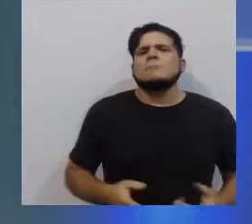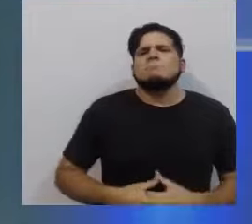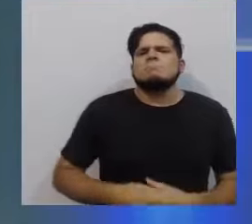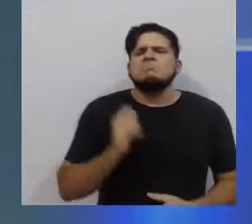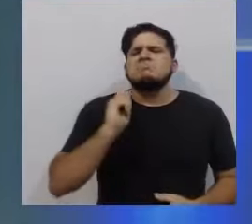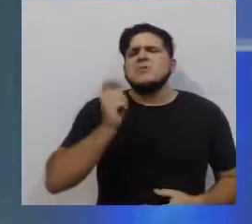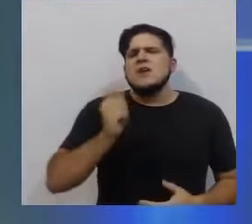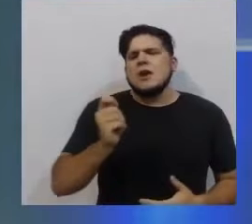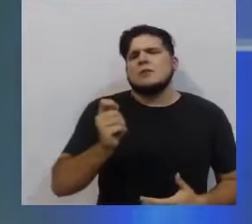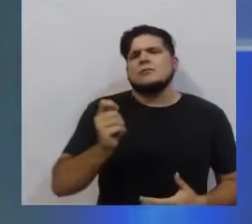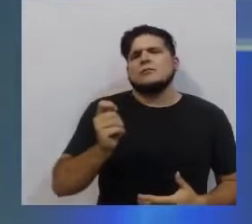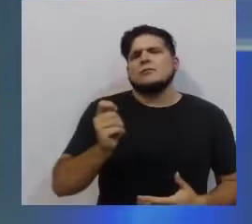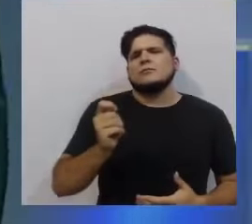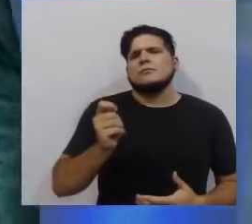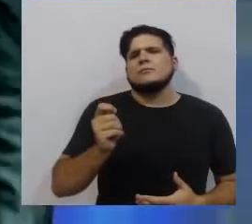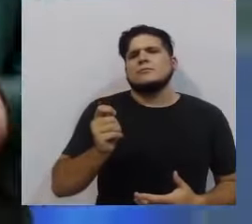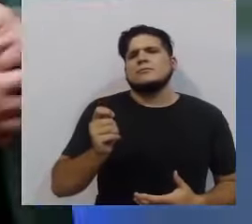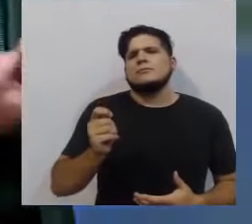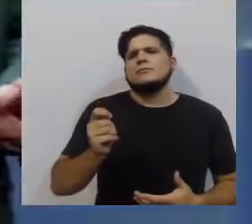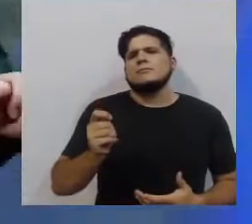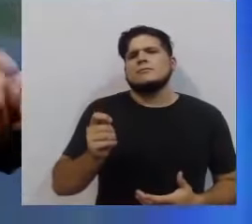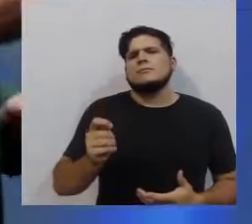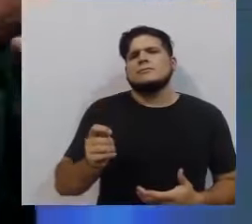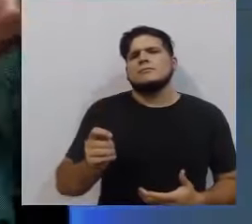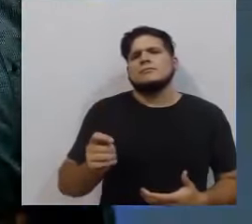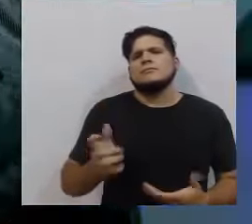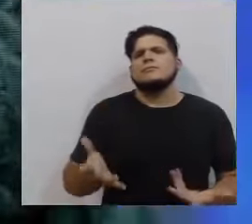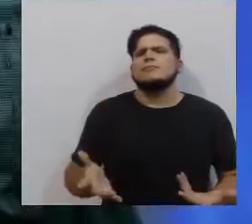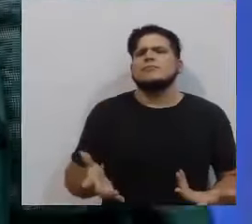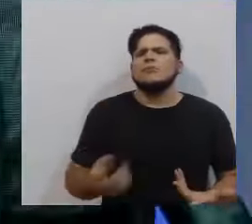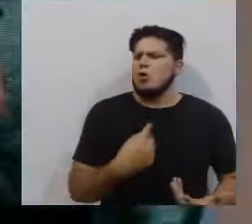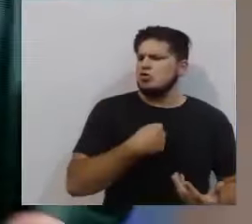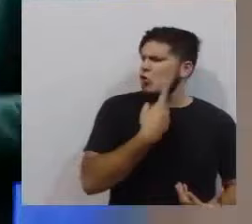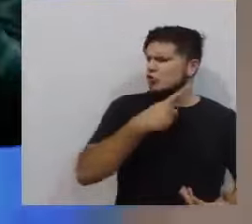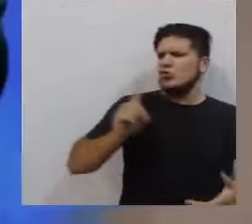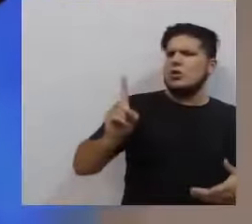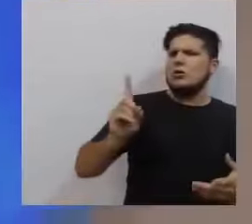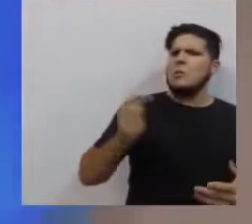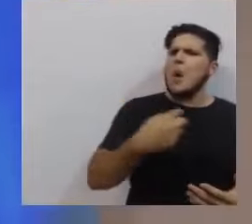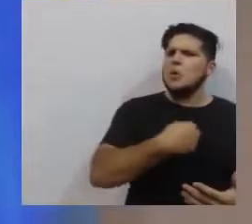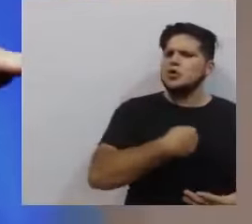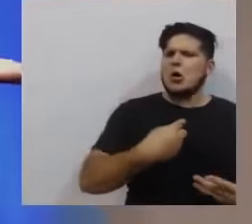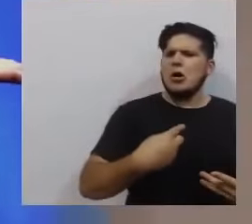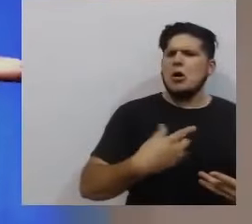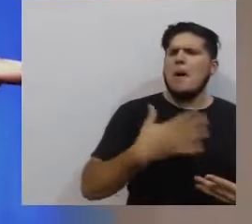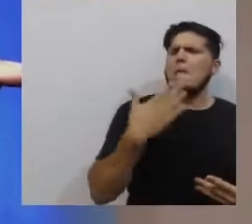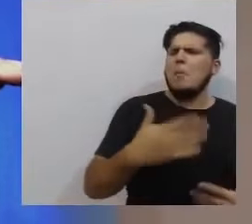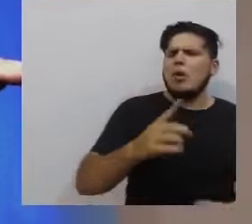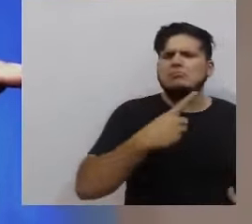quién lo hace no lo hago yo con mi fuerza yo sé cómo hacerlo yo tengo los contactos todo puede